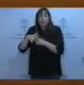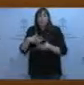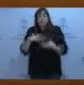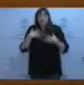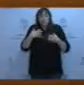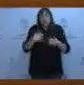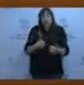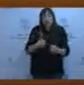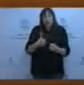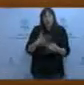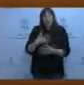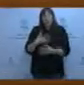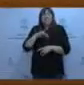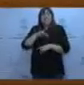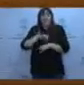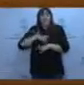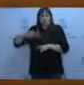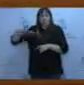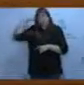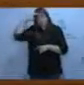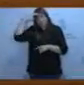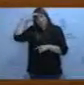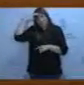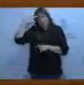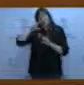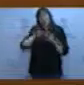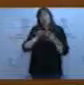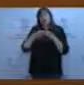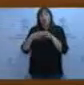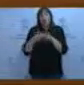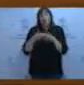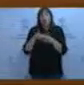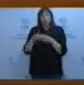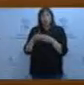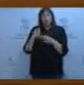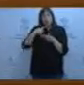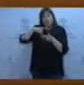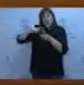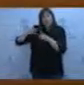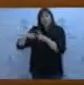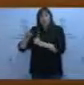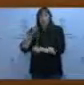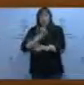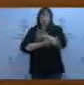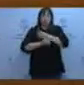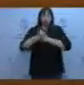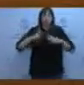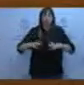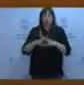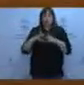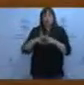mental, es en aquel en el que más influye en el conjunto de factores económicos, factores sociales, factores culturales.